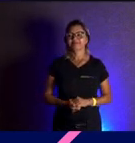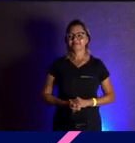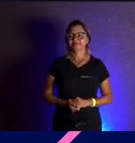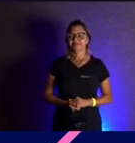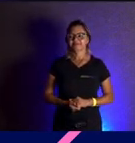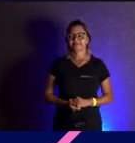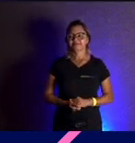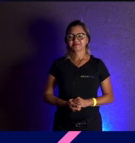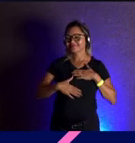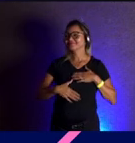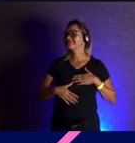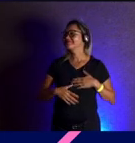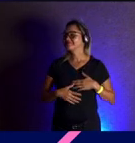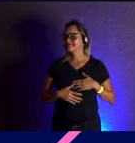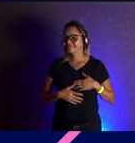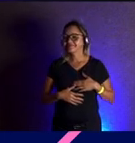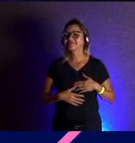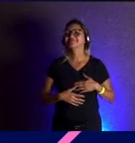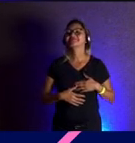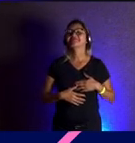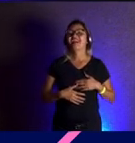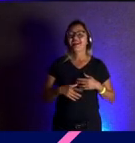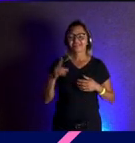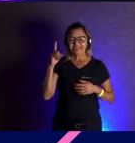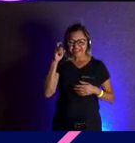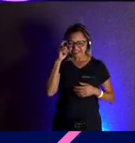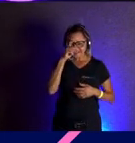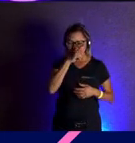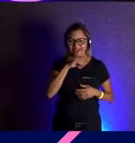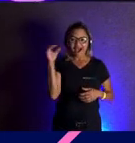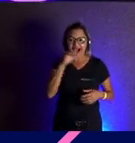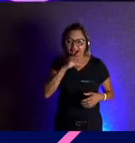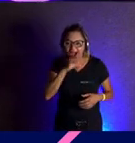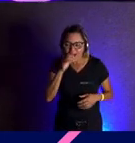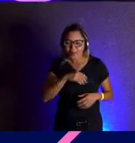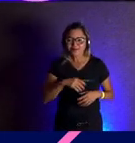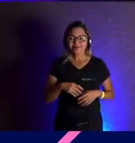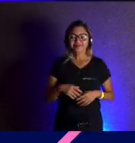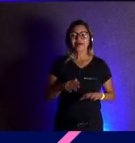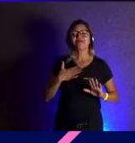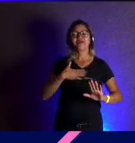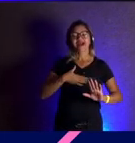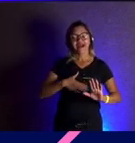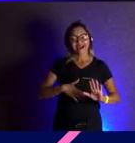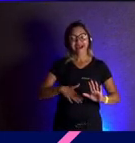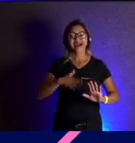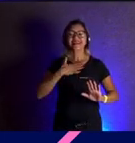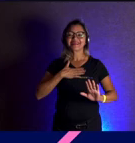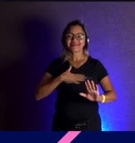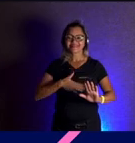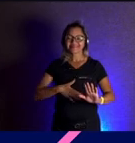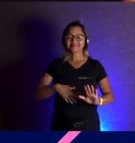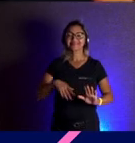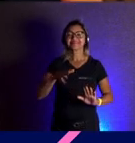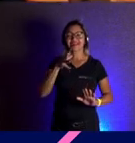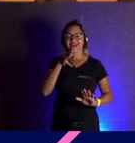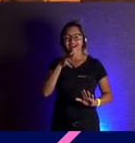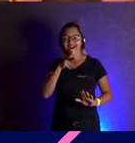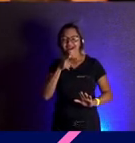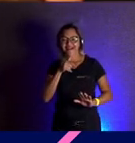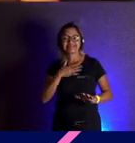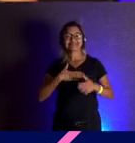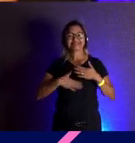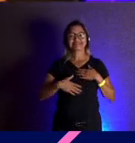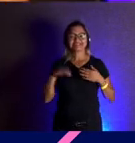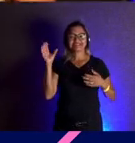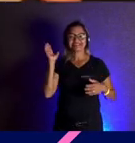que es difícil por ser venezolana. Yo, nosotros hablamos muy rápido, pero no, lento. Ok, entonces, mi nombre